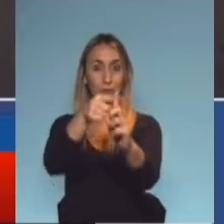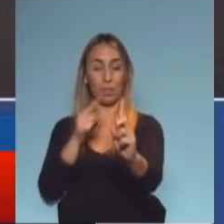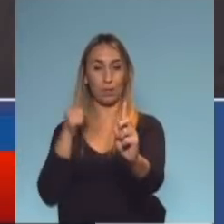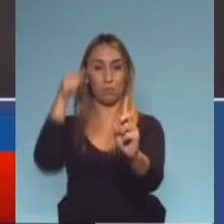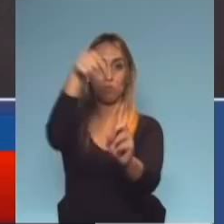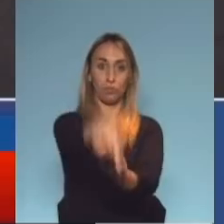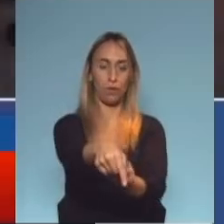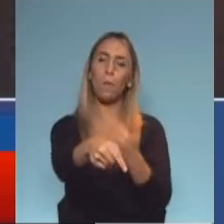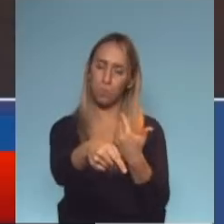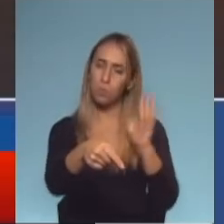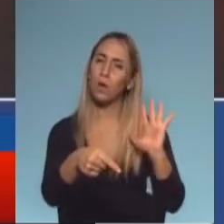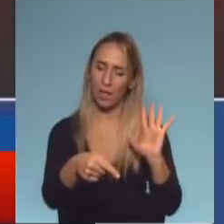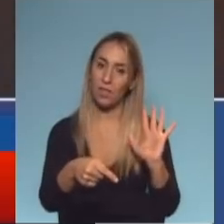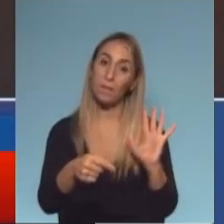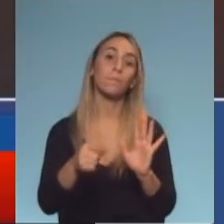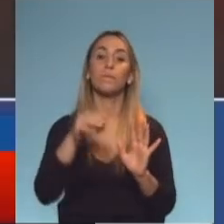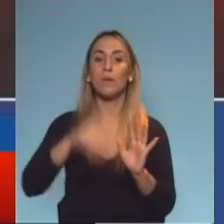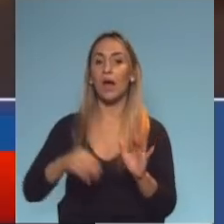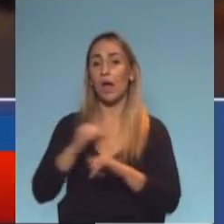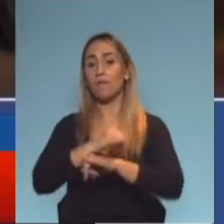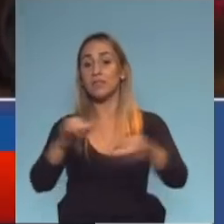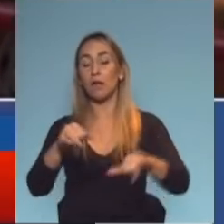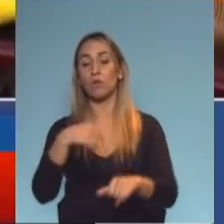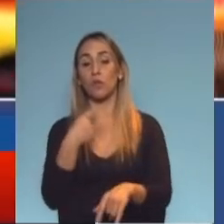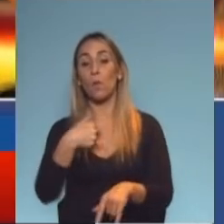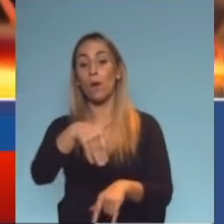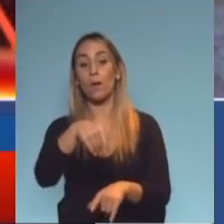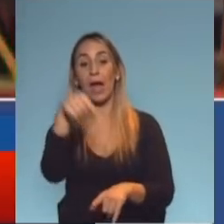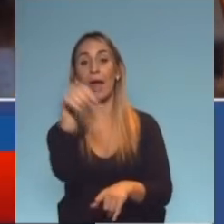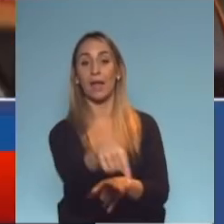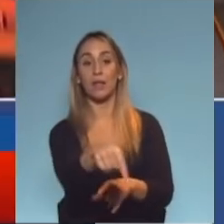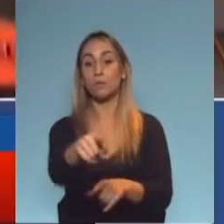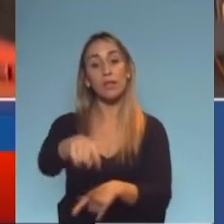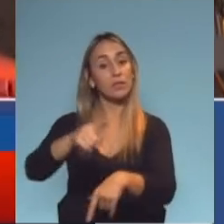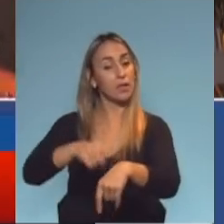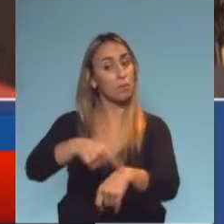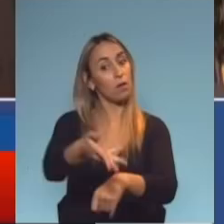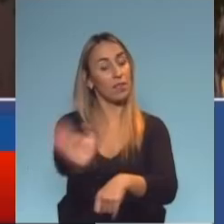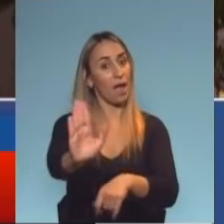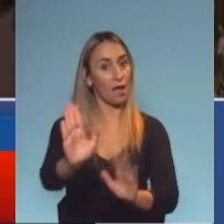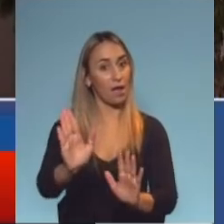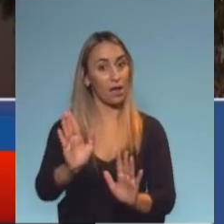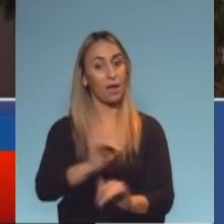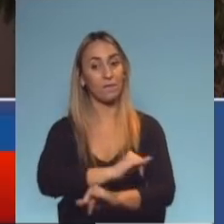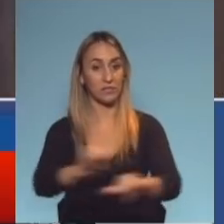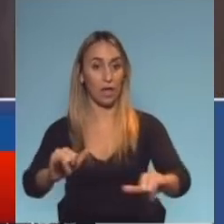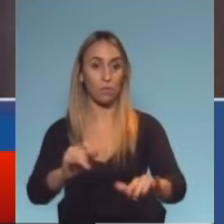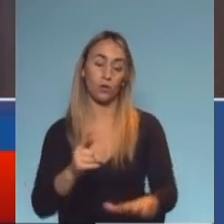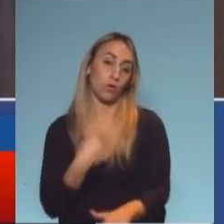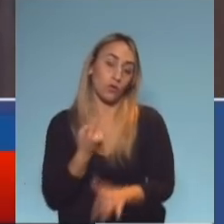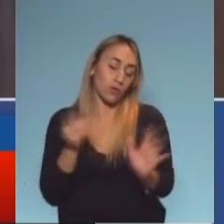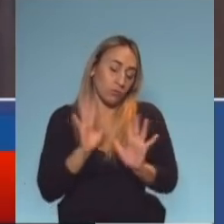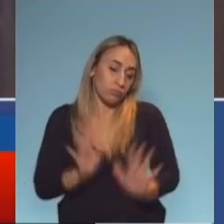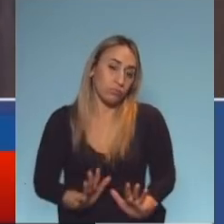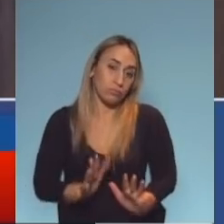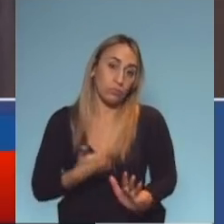vamos a atacar en este lugar, tienen tiempo para salir. Nosotros tratamos de hacer todo